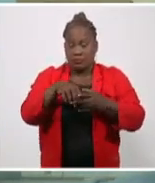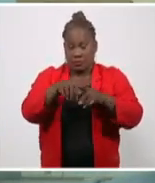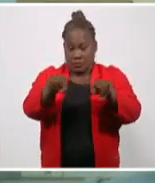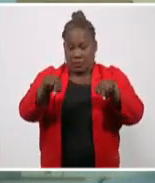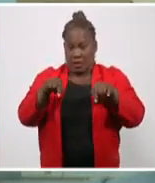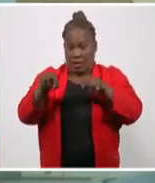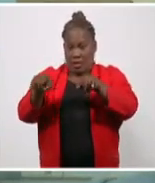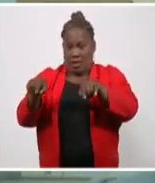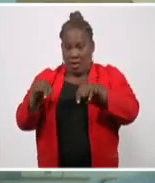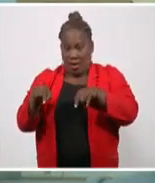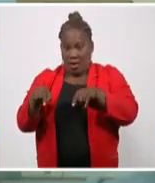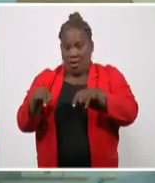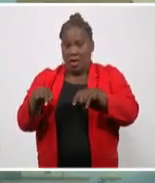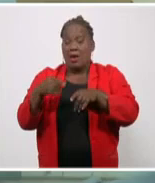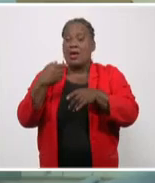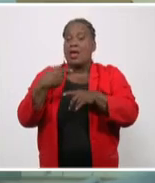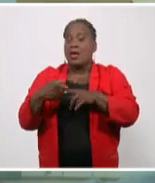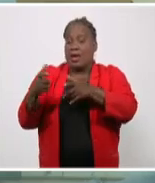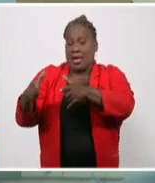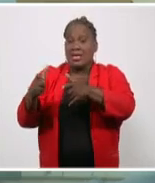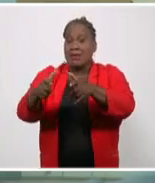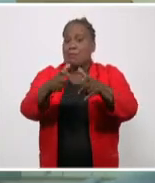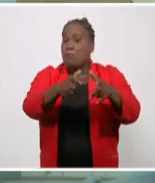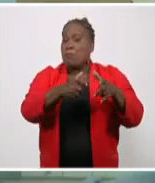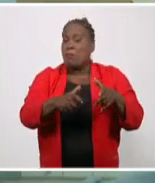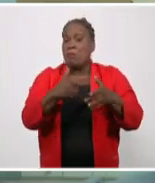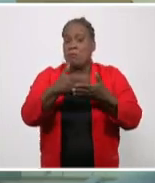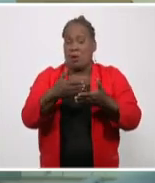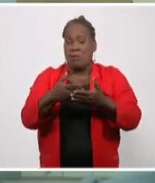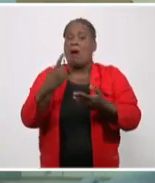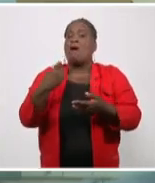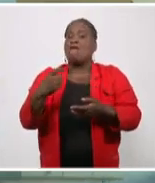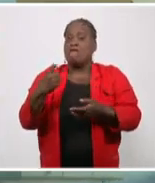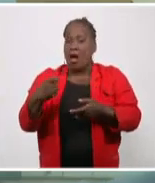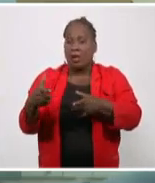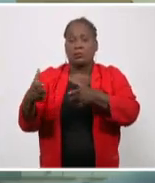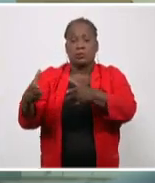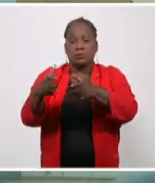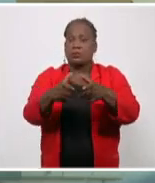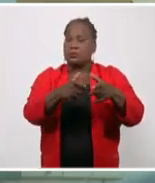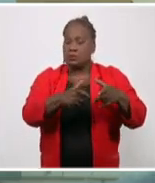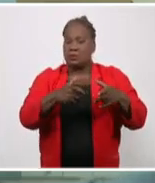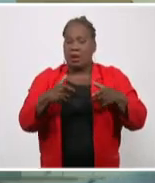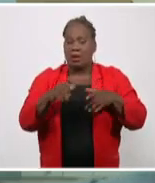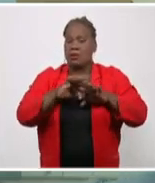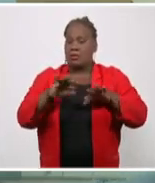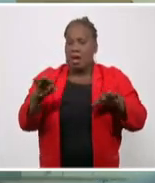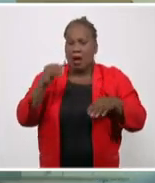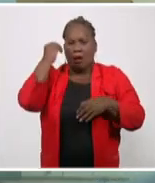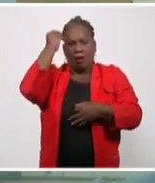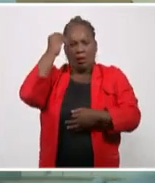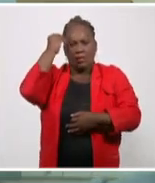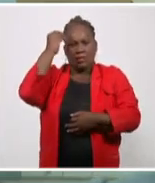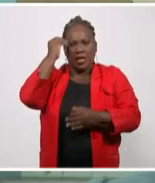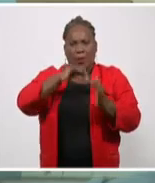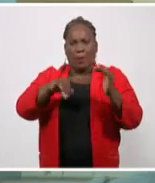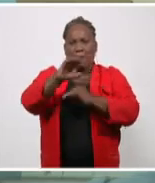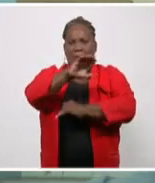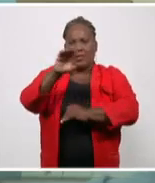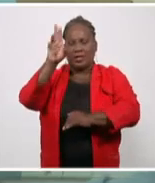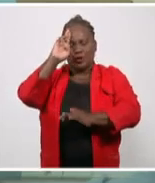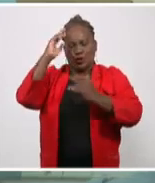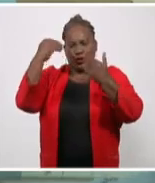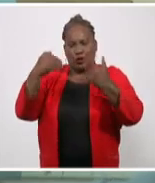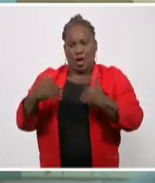equipos que nosotros tenemos hasta este momento. Nos están faltando algunos equipos que ya se está evaluando con el Ministerio el traslado hacia acá.